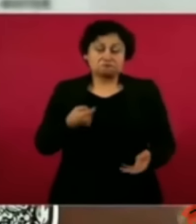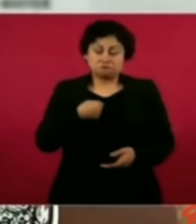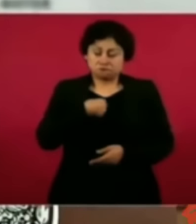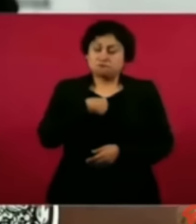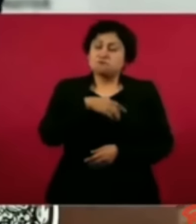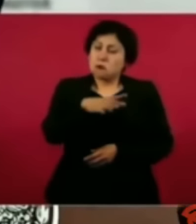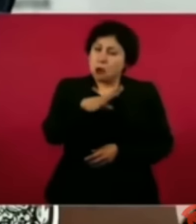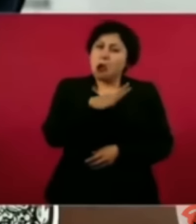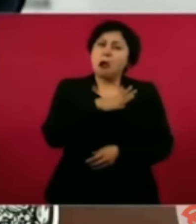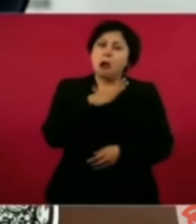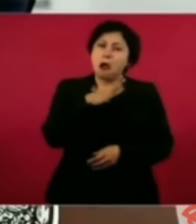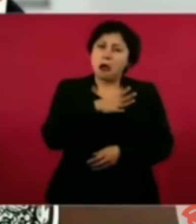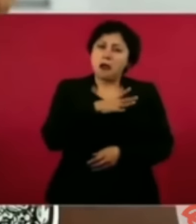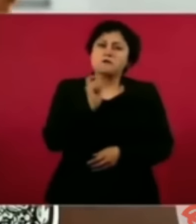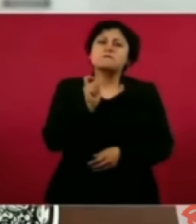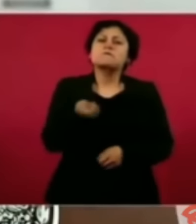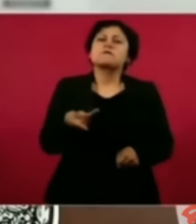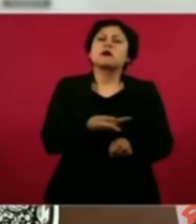pues estoy preparado